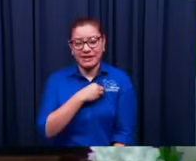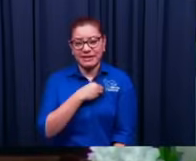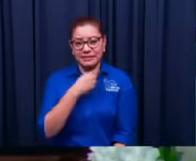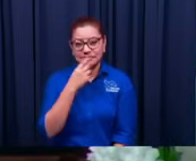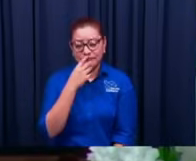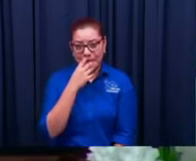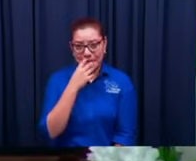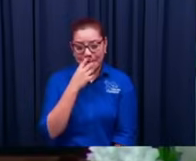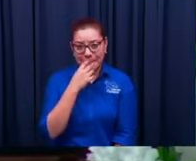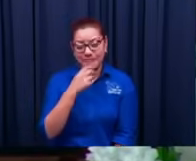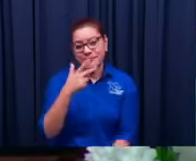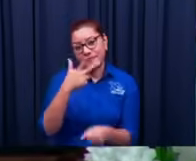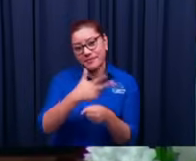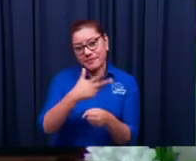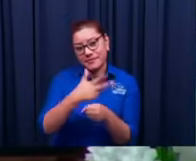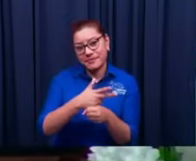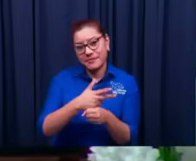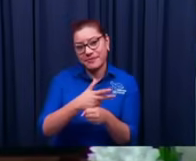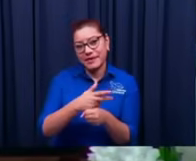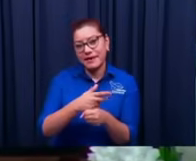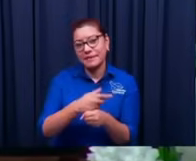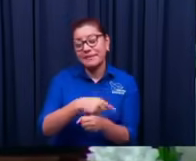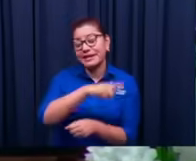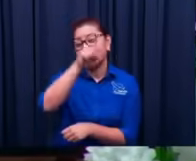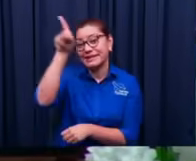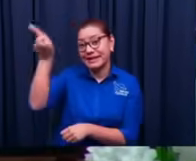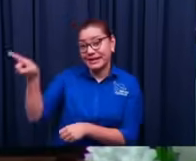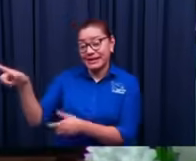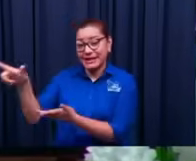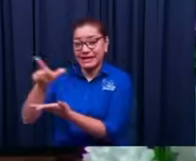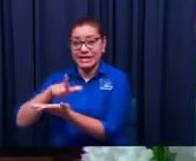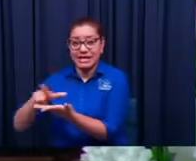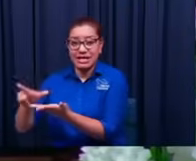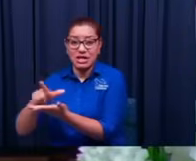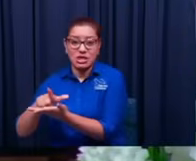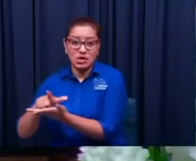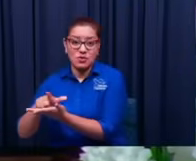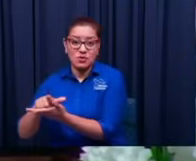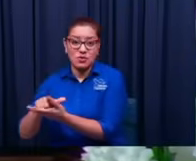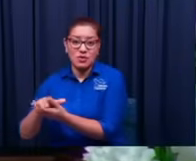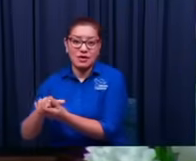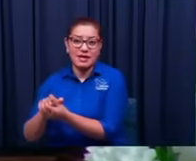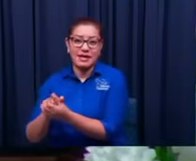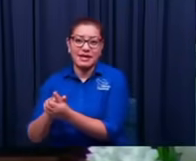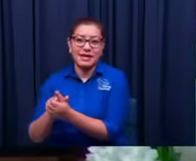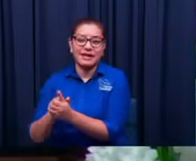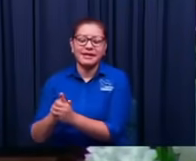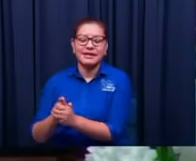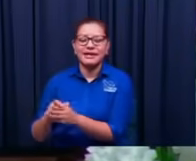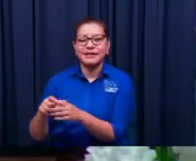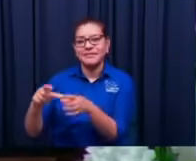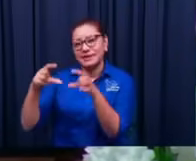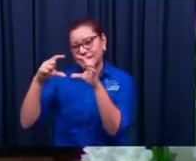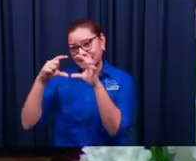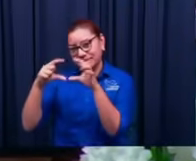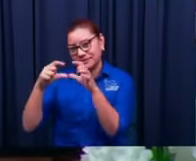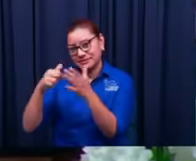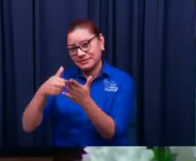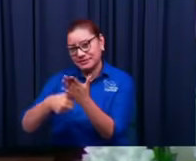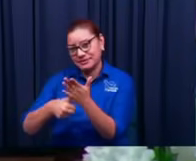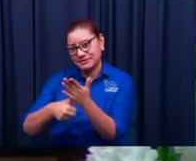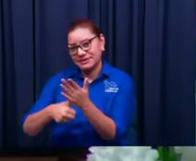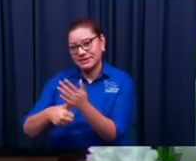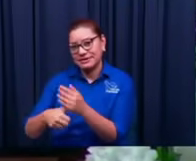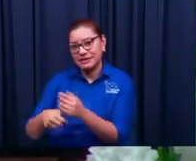que llevar la licencia de Guatemala y el pasaporte. Entonces fui a tramitar hace muchos años de eso, ¿verdad? A tramitar una licencia. Me tuve